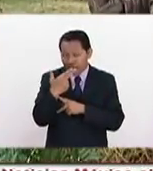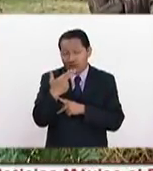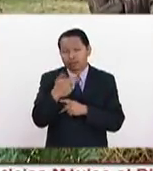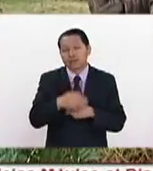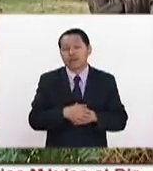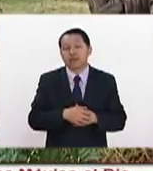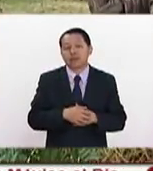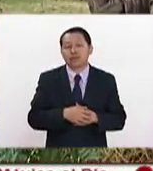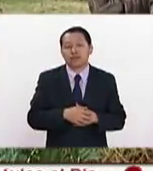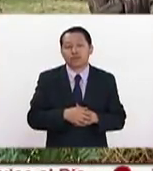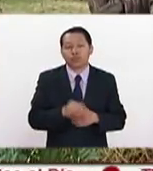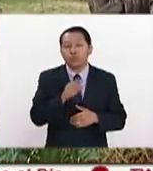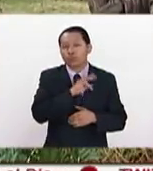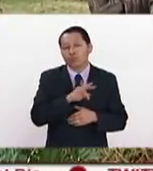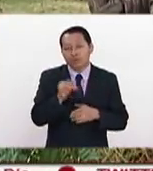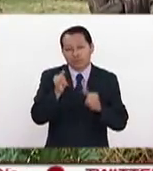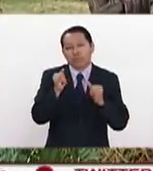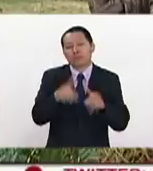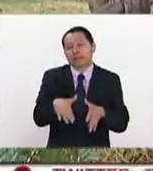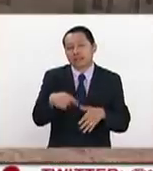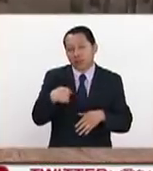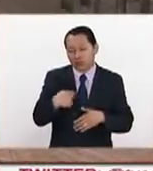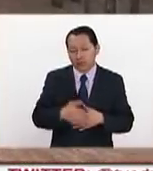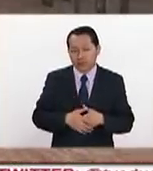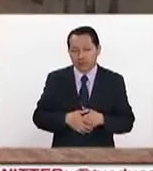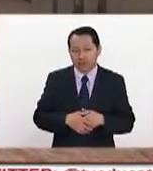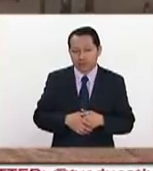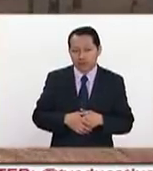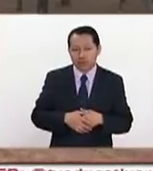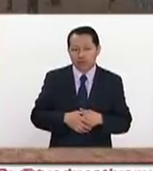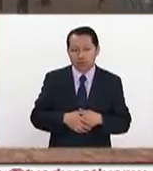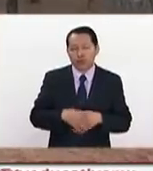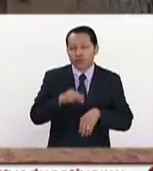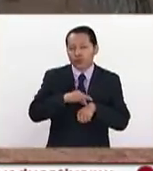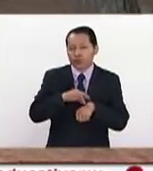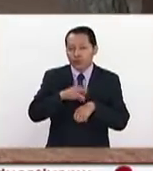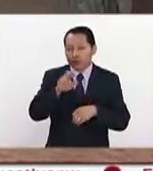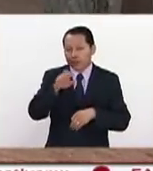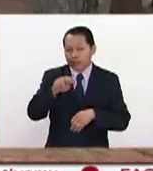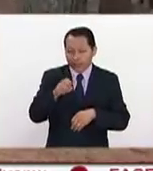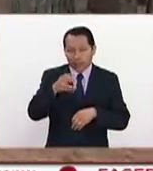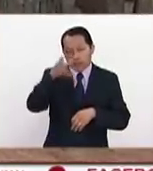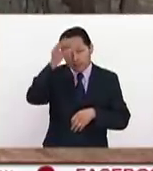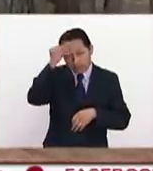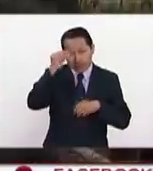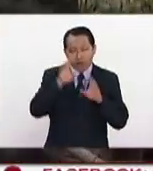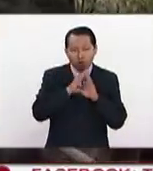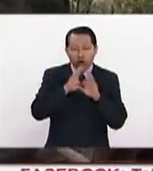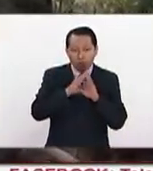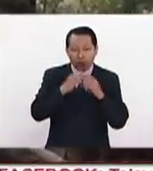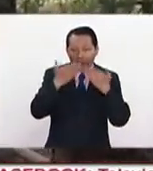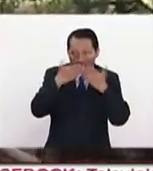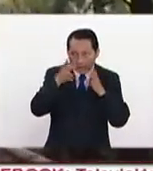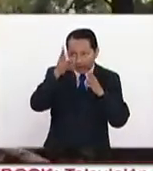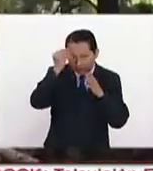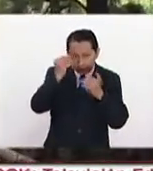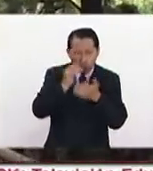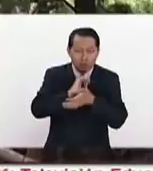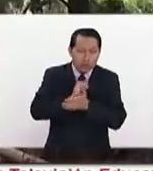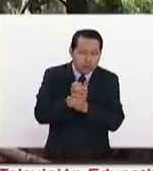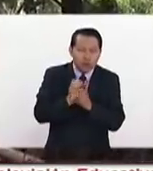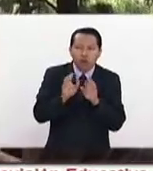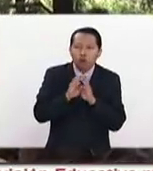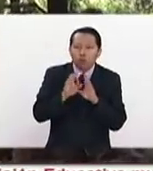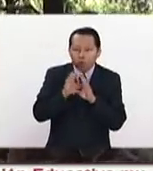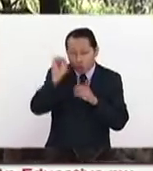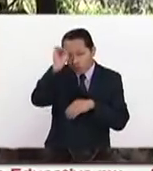pues me puede ser muy pesado a mí. El doctor René ha aprendido a abordar la enfermedad y la discriminación desde un punto